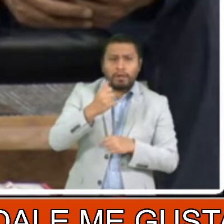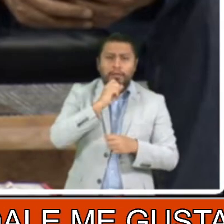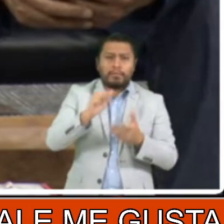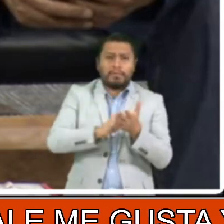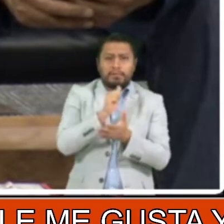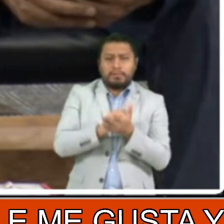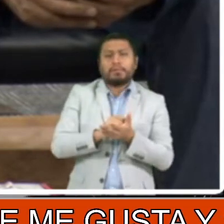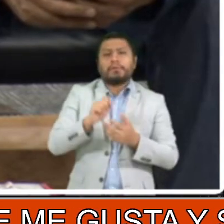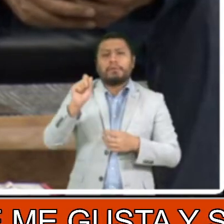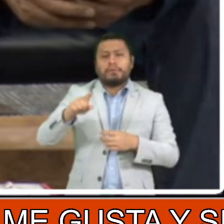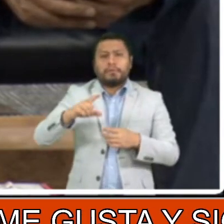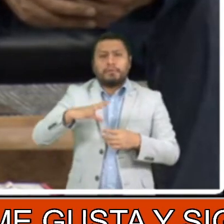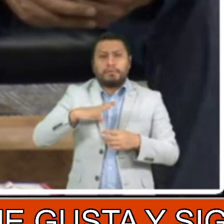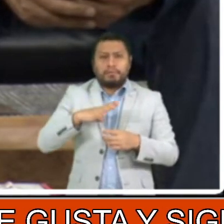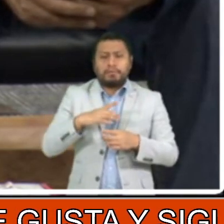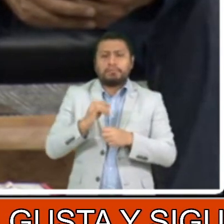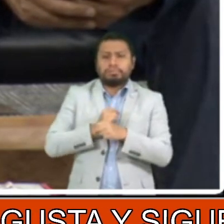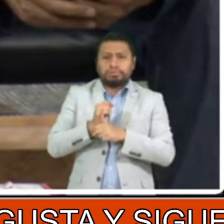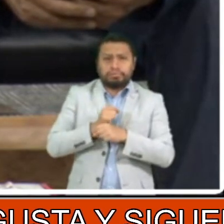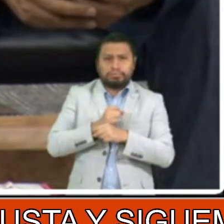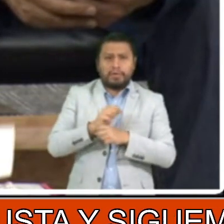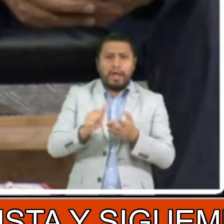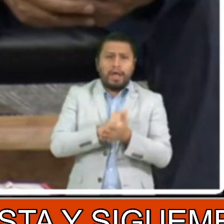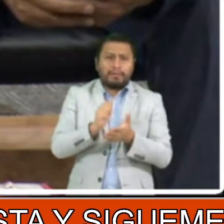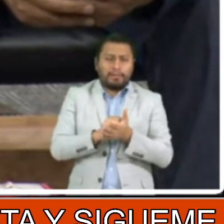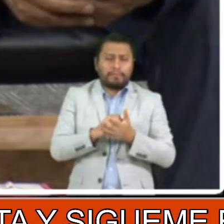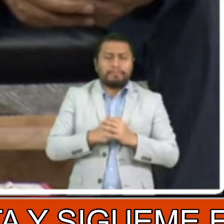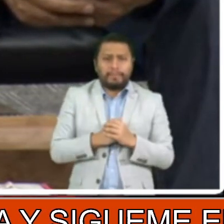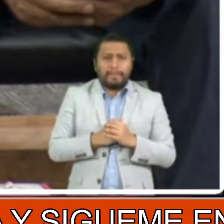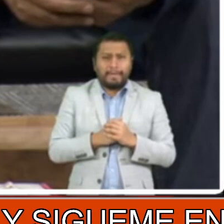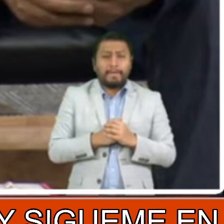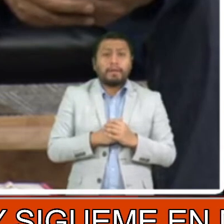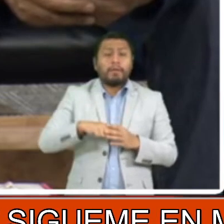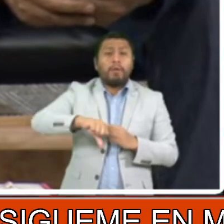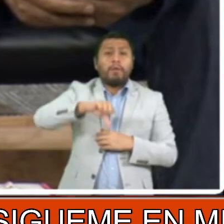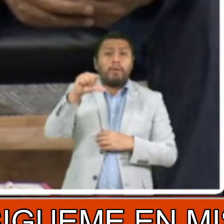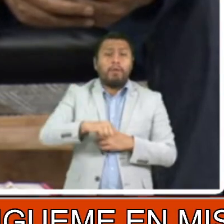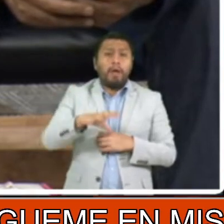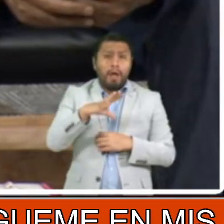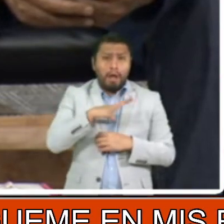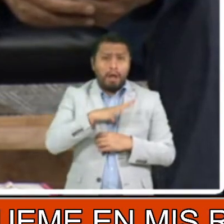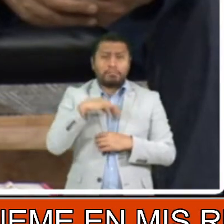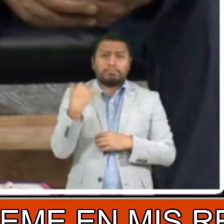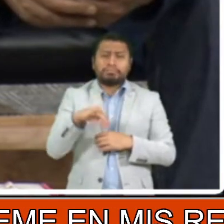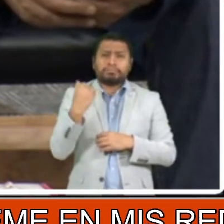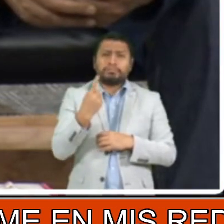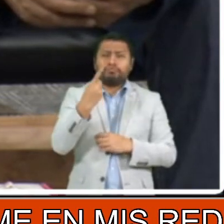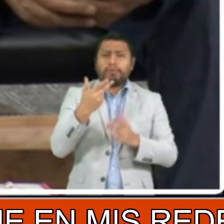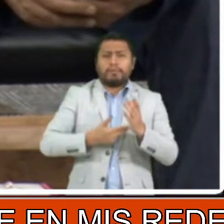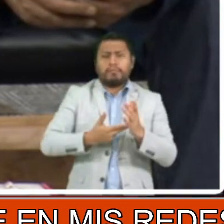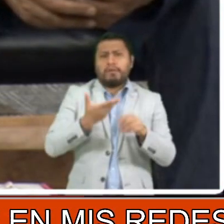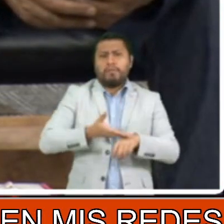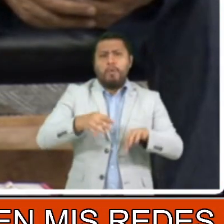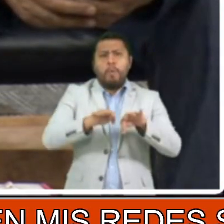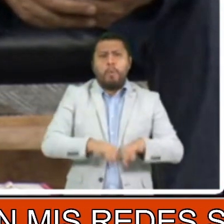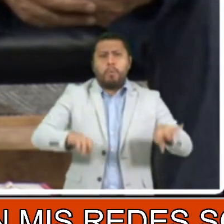cómputo nacional de la mesa de escrutinio y cómputo. El día de hoy tenemos una herramienta fundamental para que